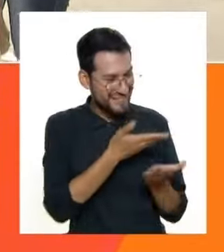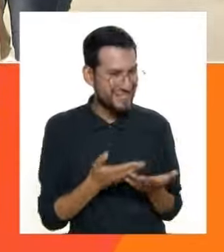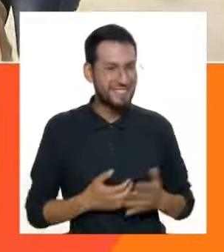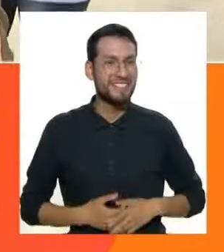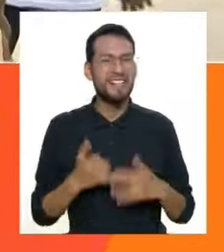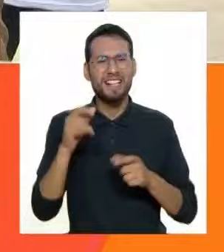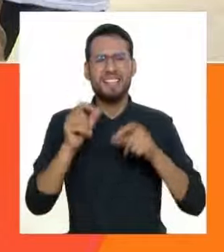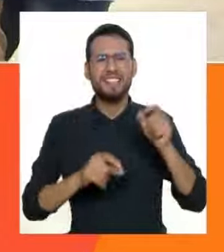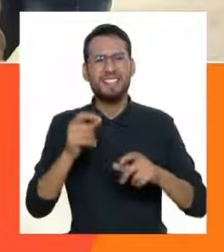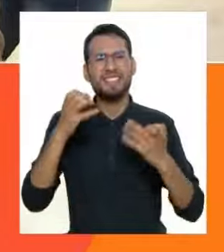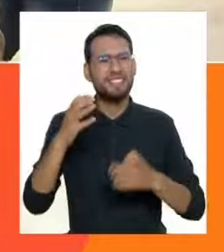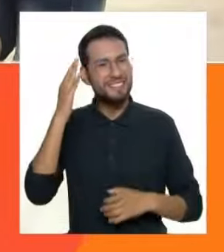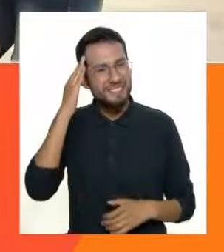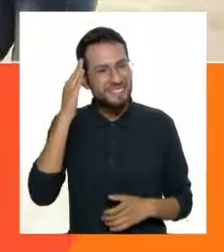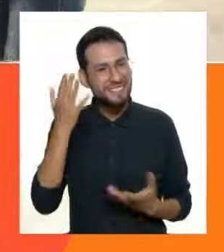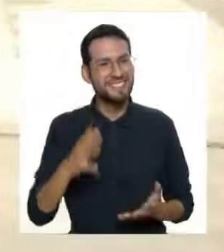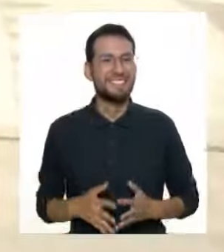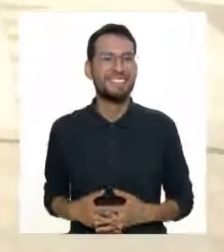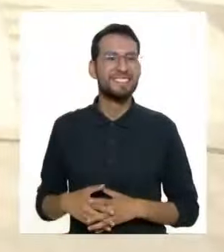La gente quiere saber